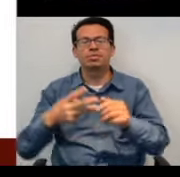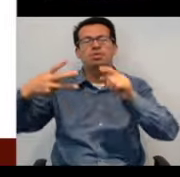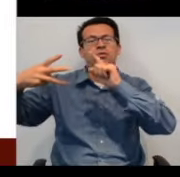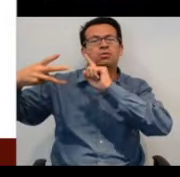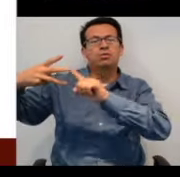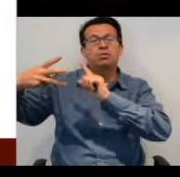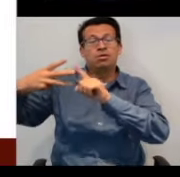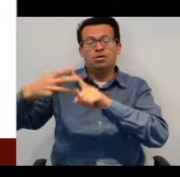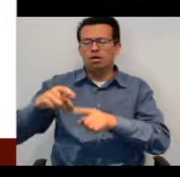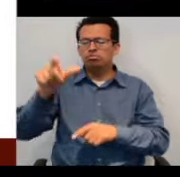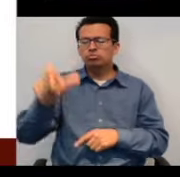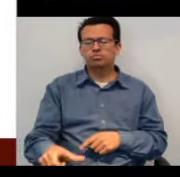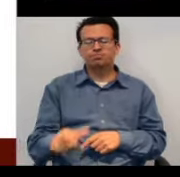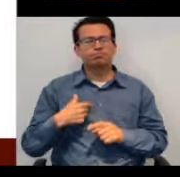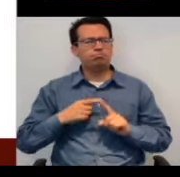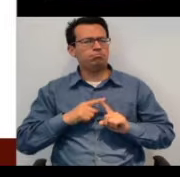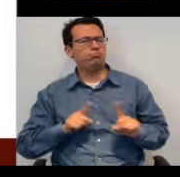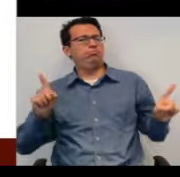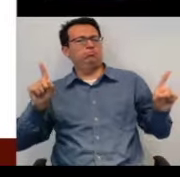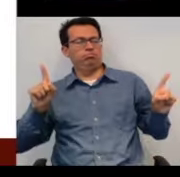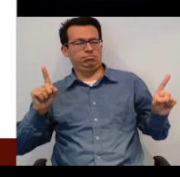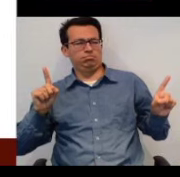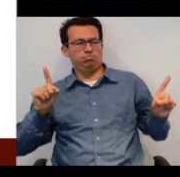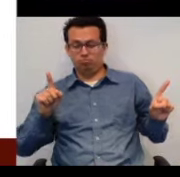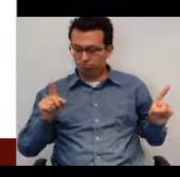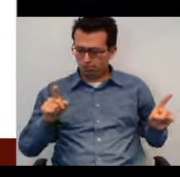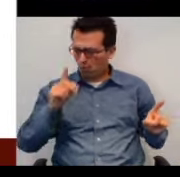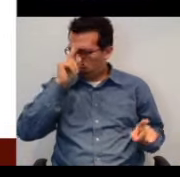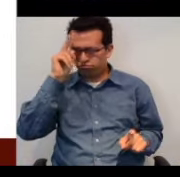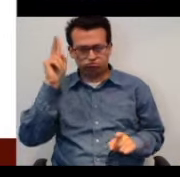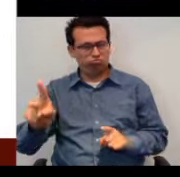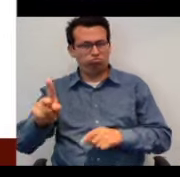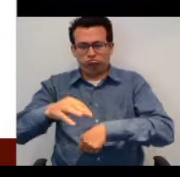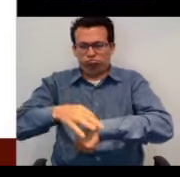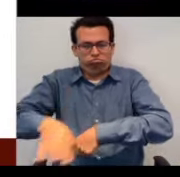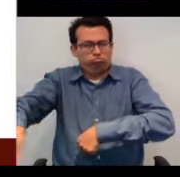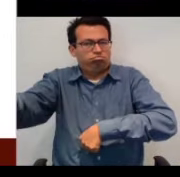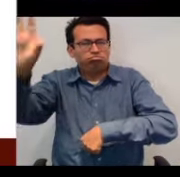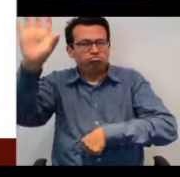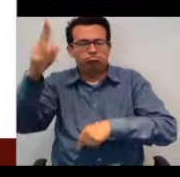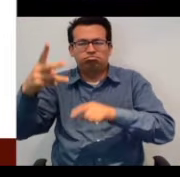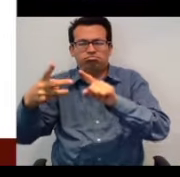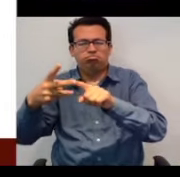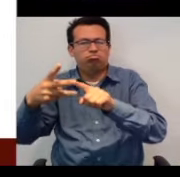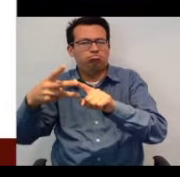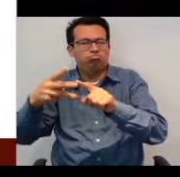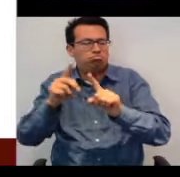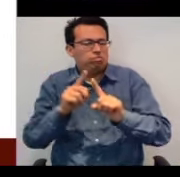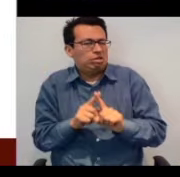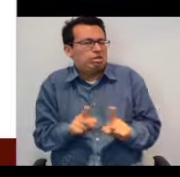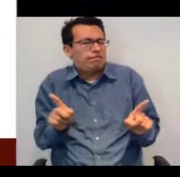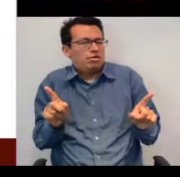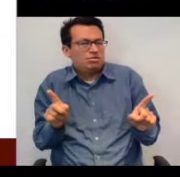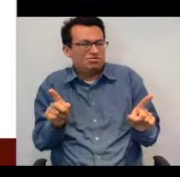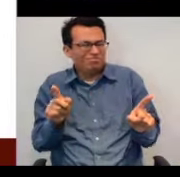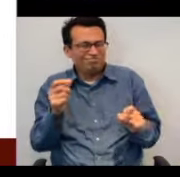ser diferente, promover el respeto a la diferencia desde una definición muy precisa de diversidad que vamos a ver más